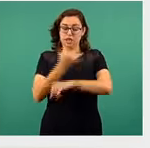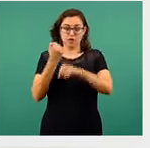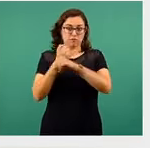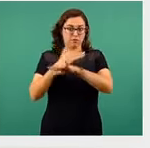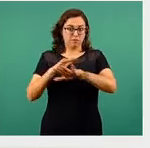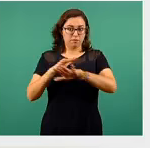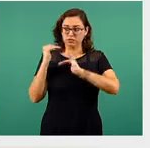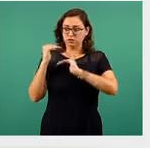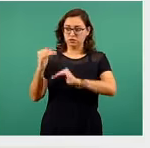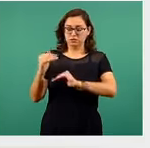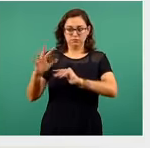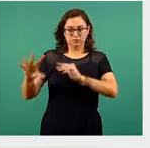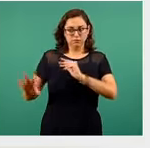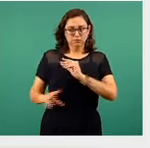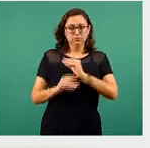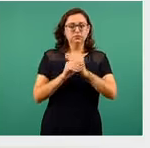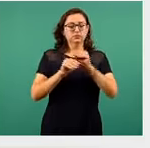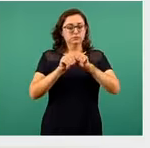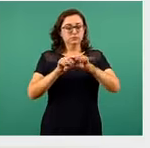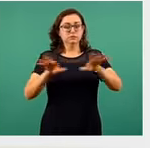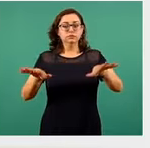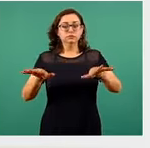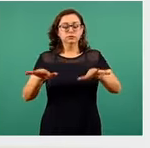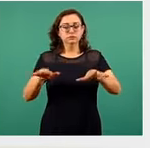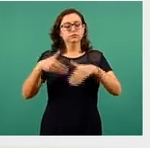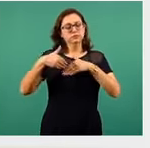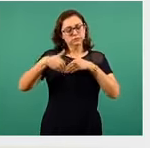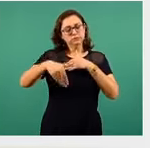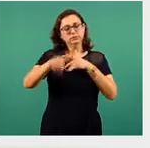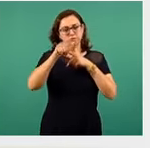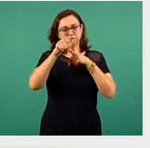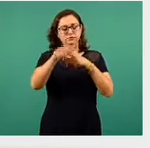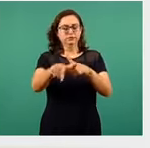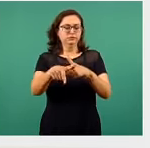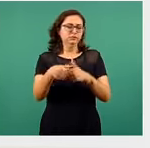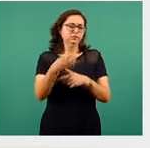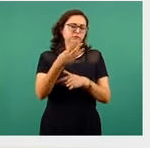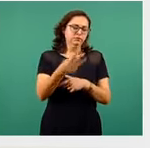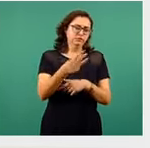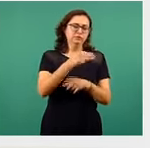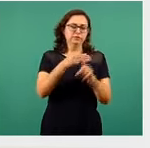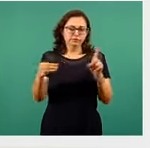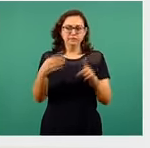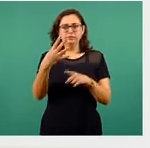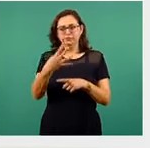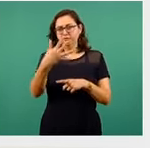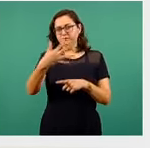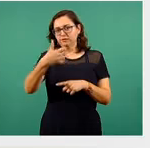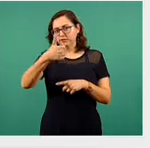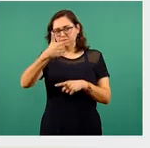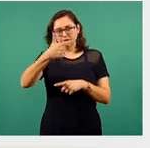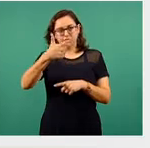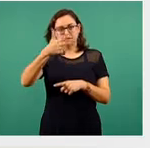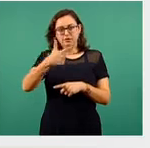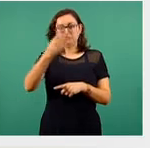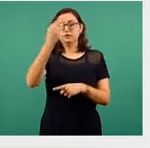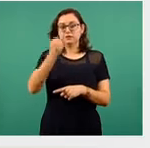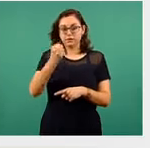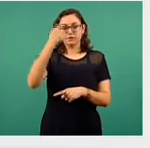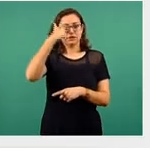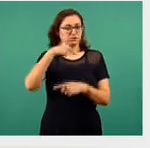es lo que llevamos hasta ahorita. ¿Vamos a vacunar más? Claro, porque después de las 3:30 siguieron abiertos los centros de vacunación.